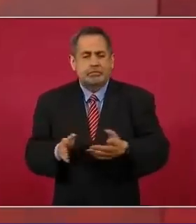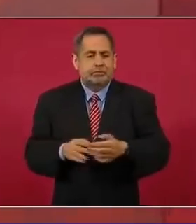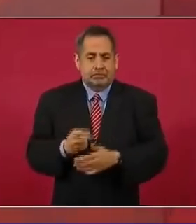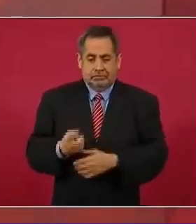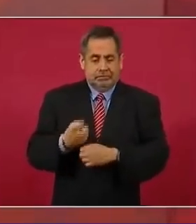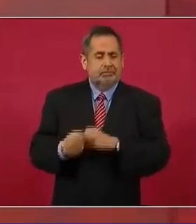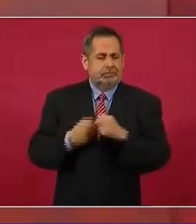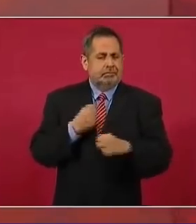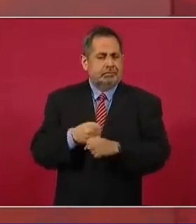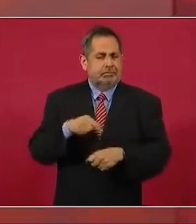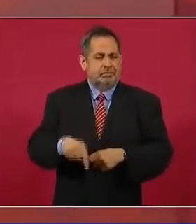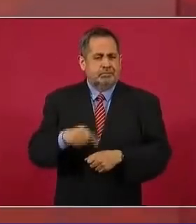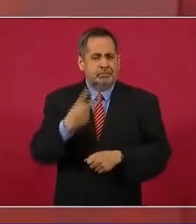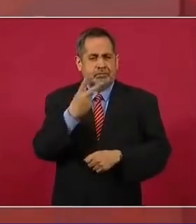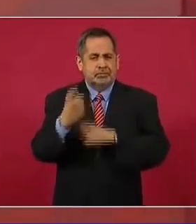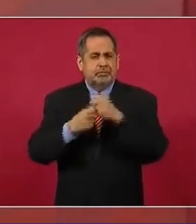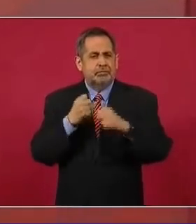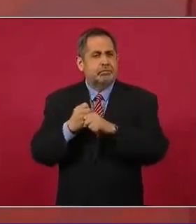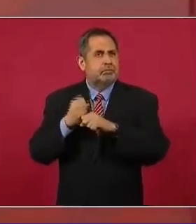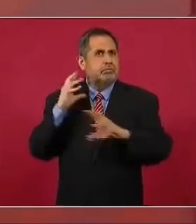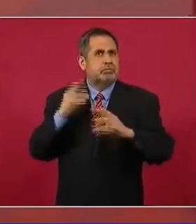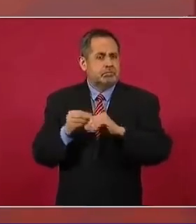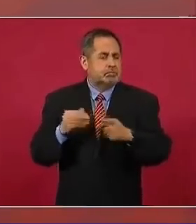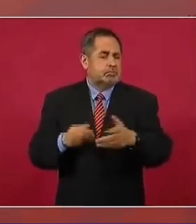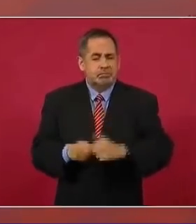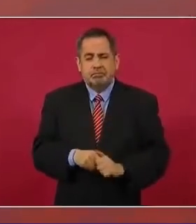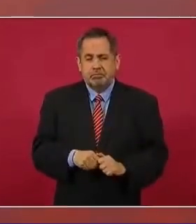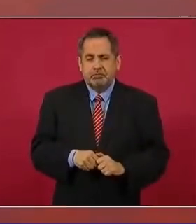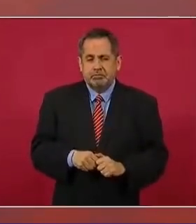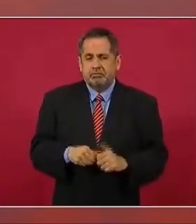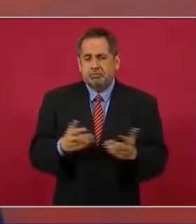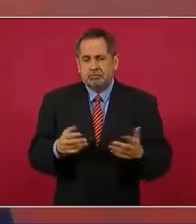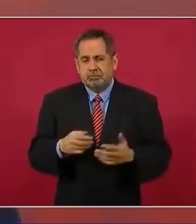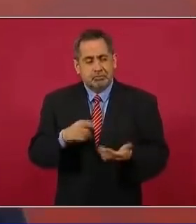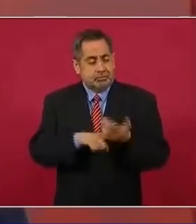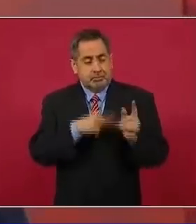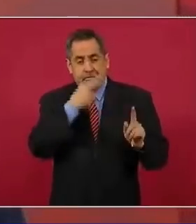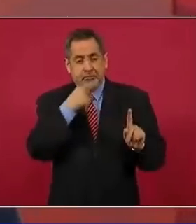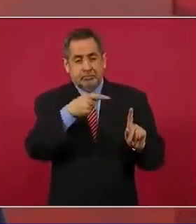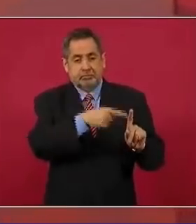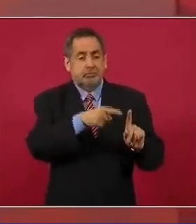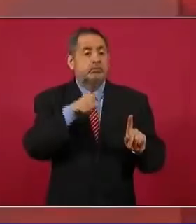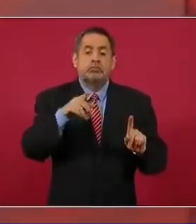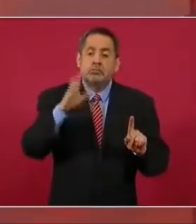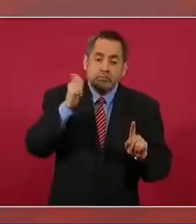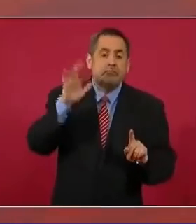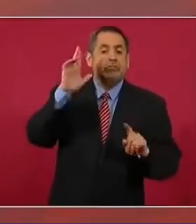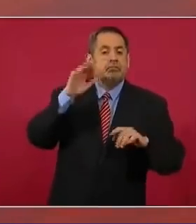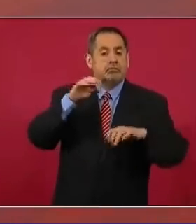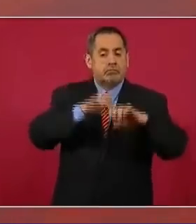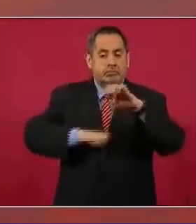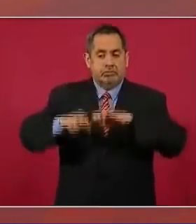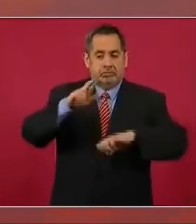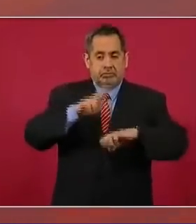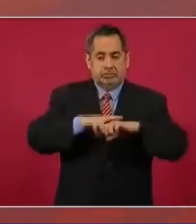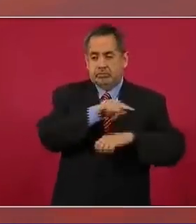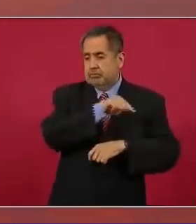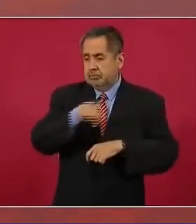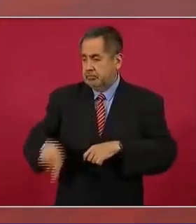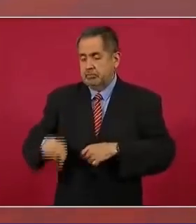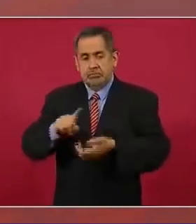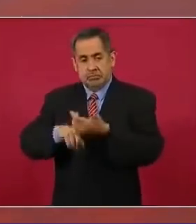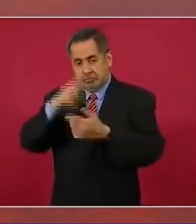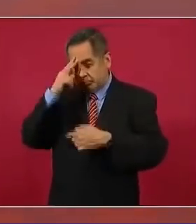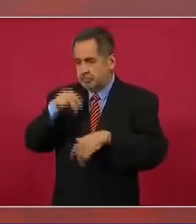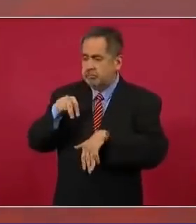año se cumplen 200 años. Y Poinsett era embajador de Estados